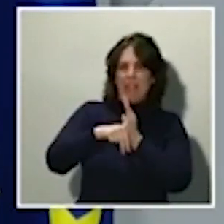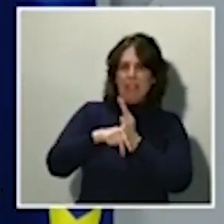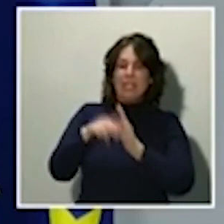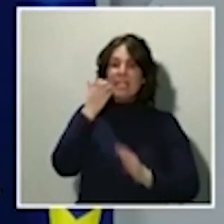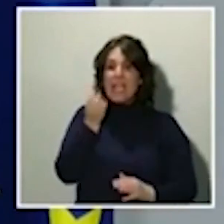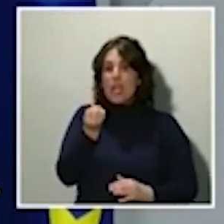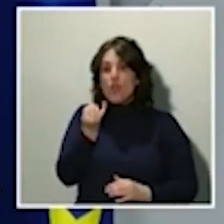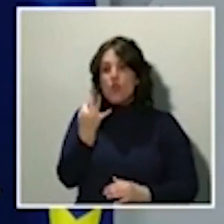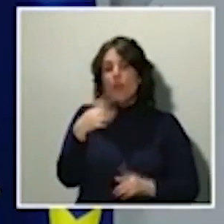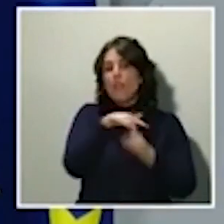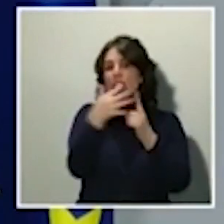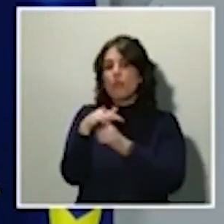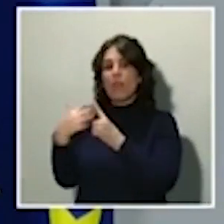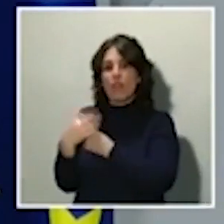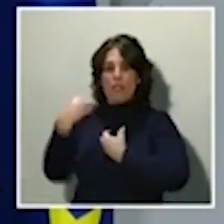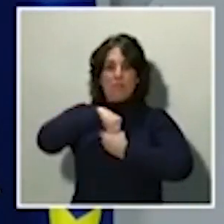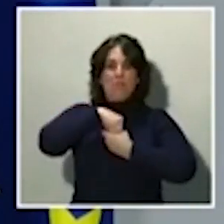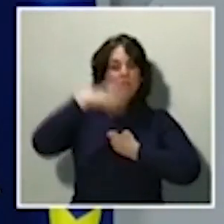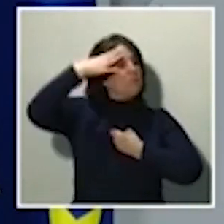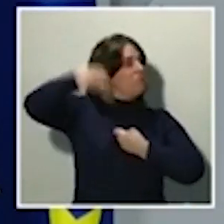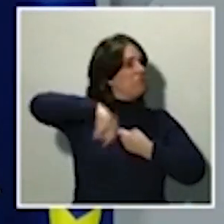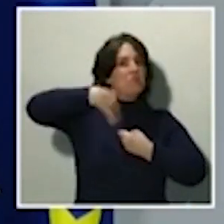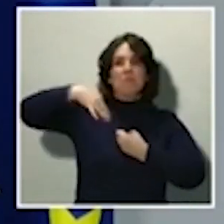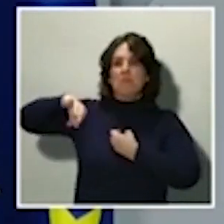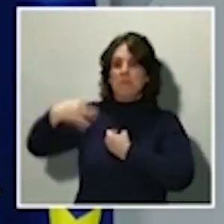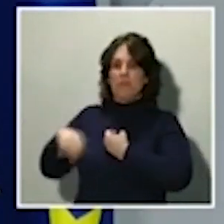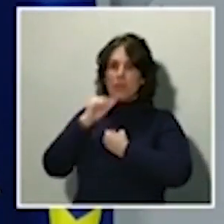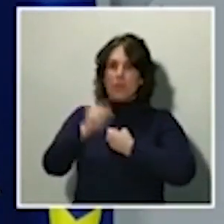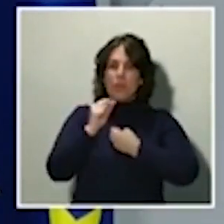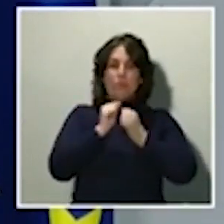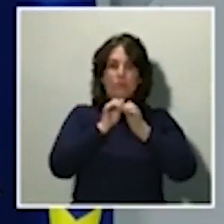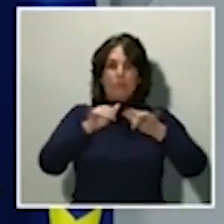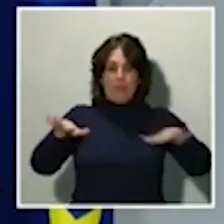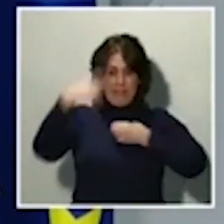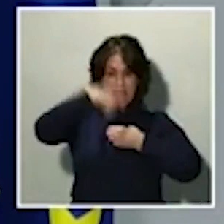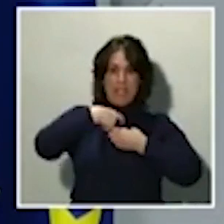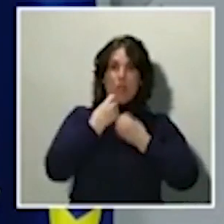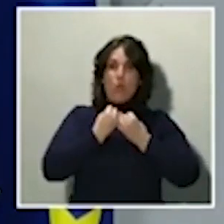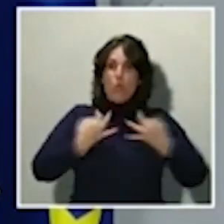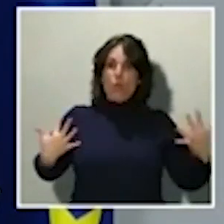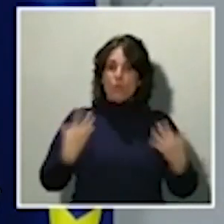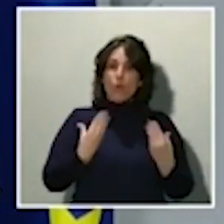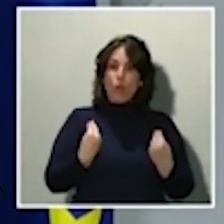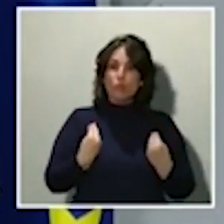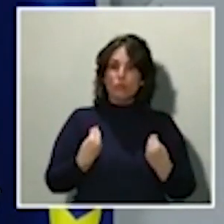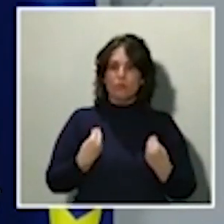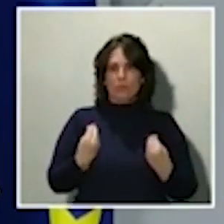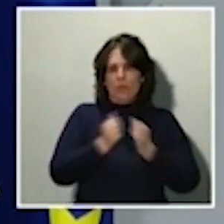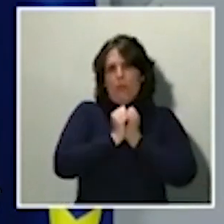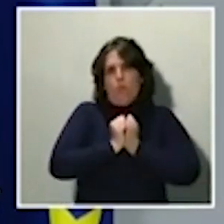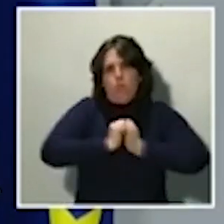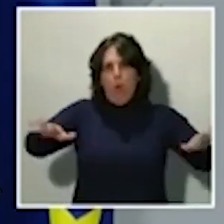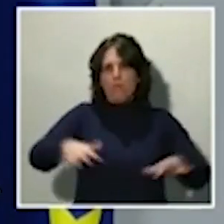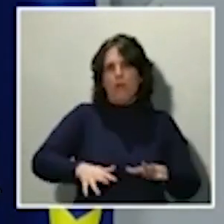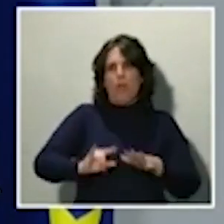que van transmitiendo sin será percibido es muy grande obviamente el inicio de la epidemia es mucho más explosivo de lo que podríamos prever si